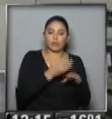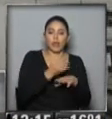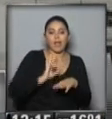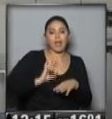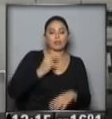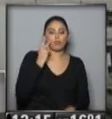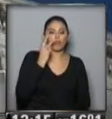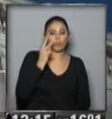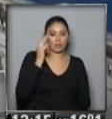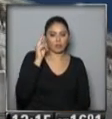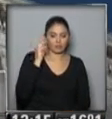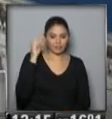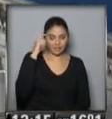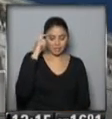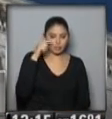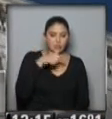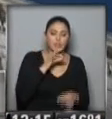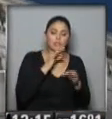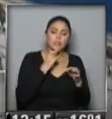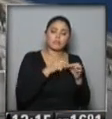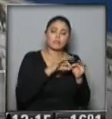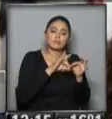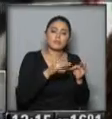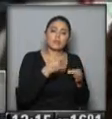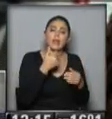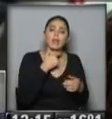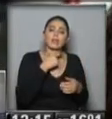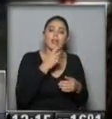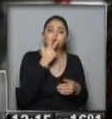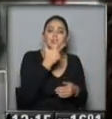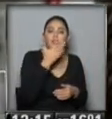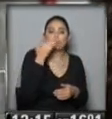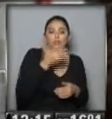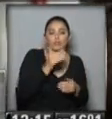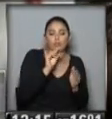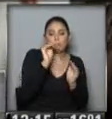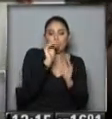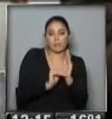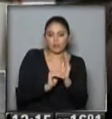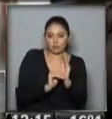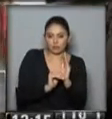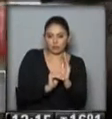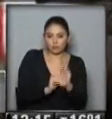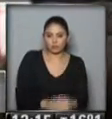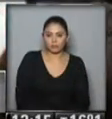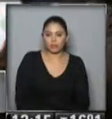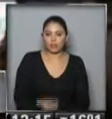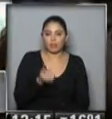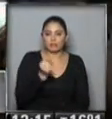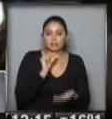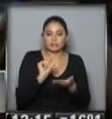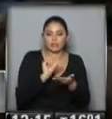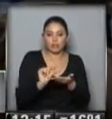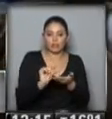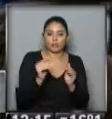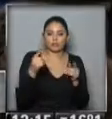2010 preveía reducir en 3 años ese déficit a menos del 3%, con recortes de gastos,